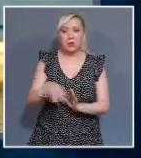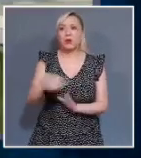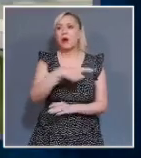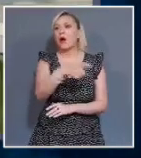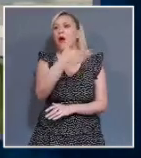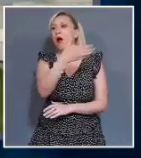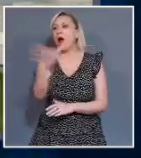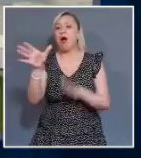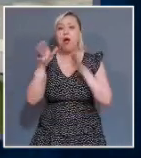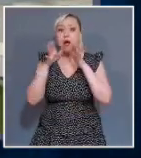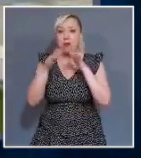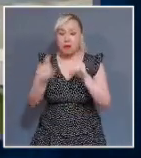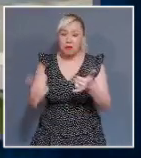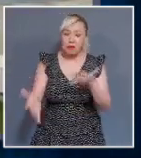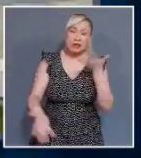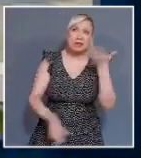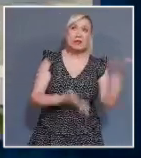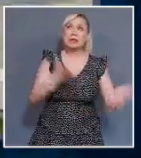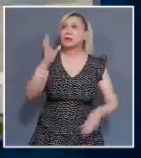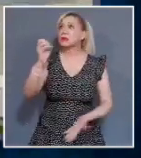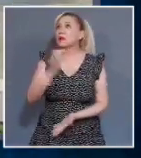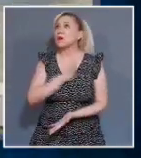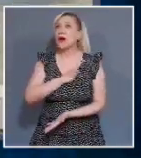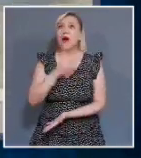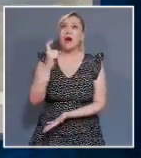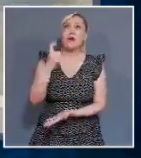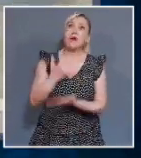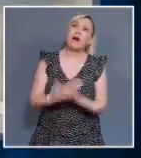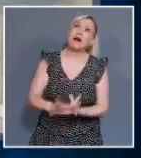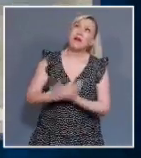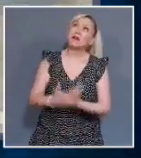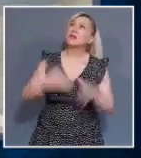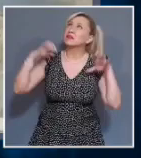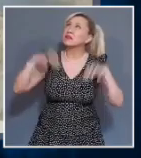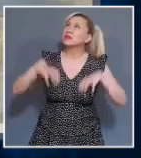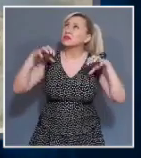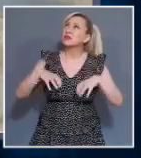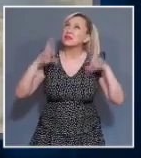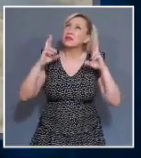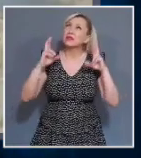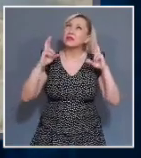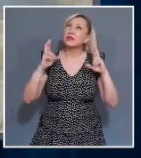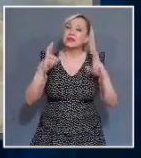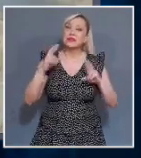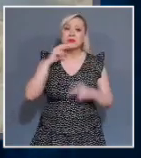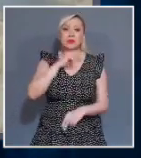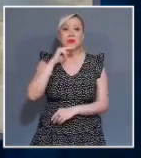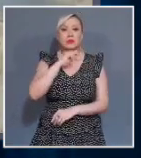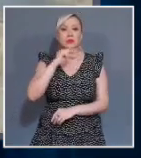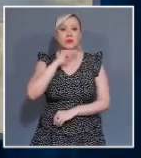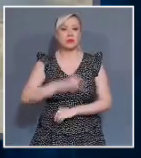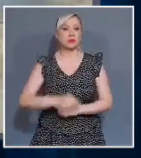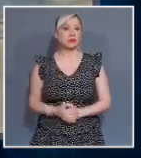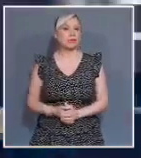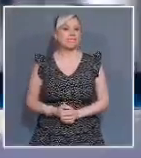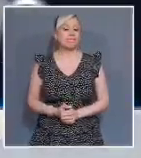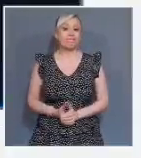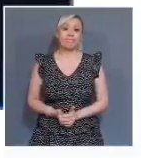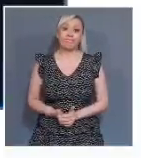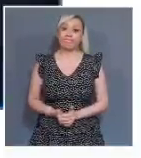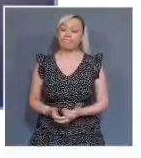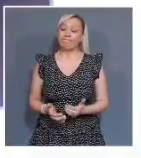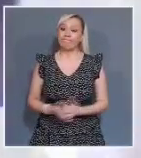su manera y esperando urgentemente la temporada de lluvias. Poder Informativo, Héctor García Mejía.